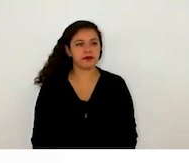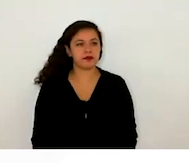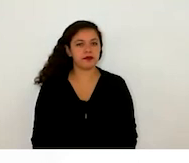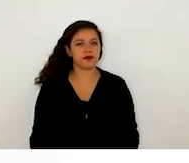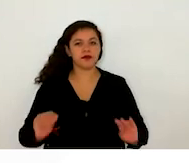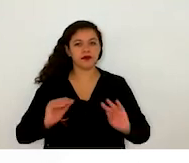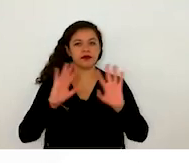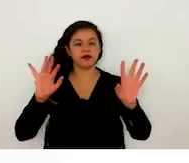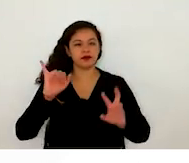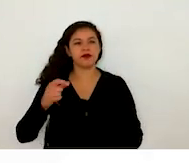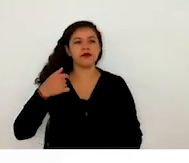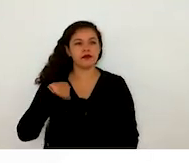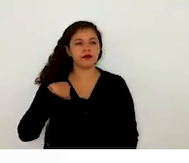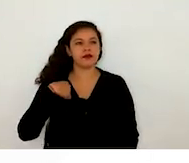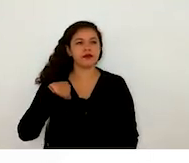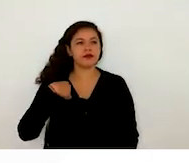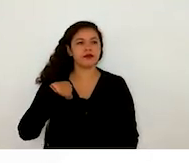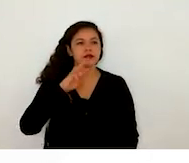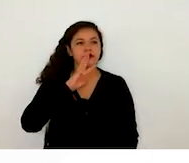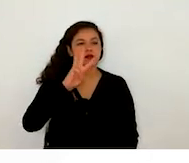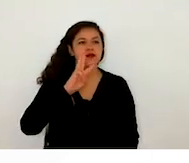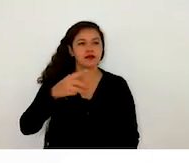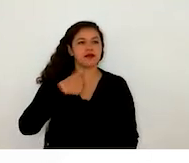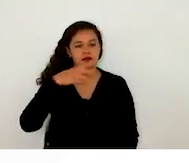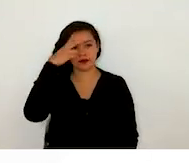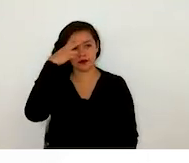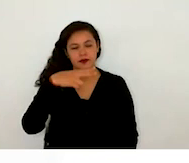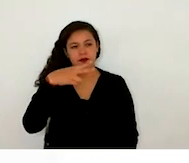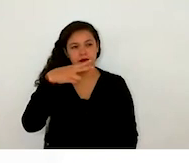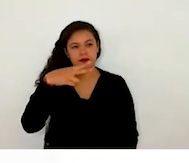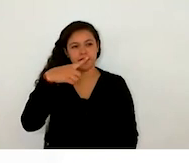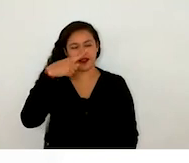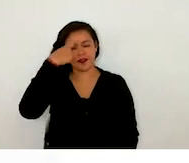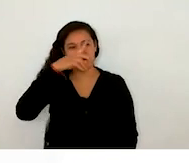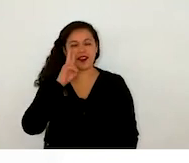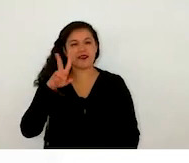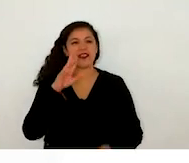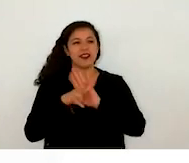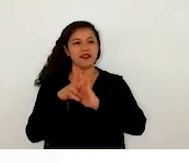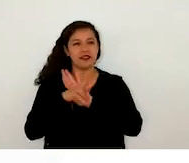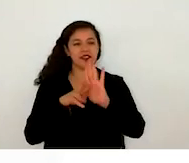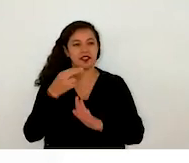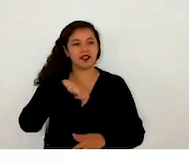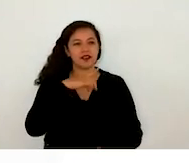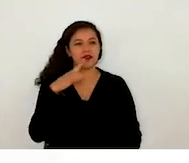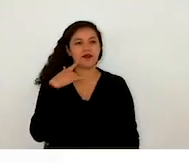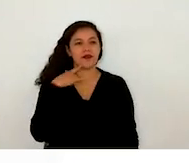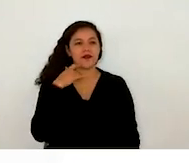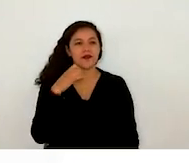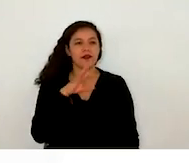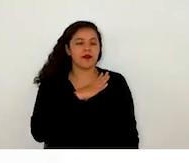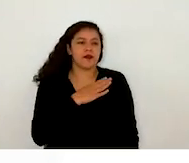pero no dejar la liga para que ustedes vean el vídeo y lo que intentaba bueno aquí